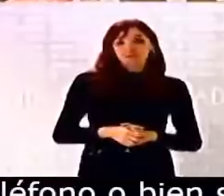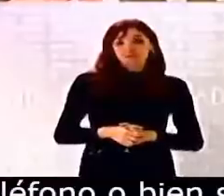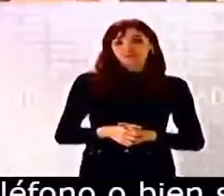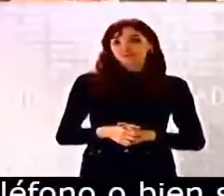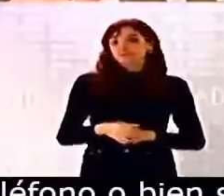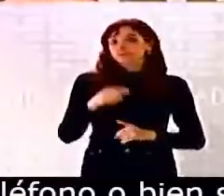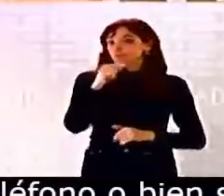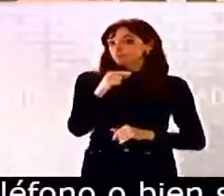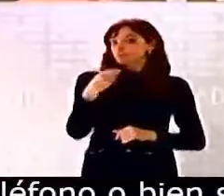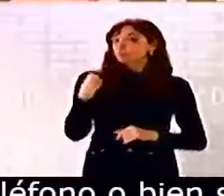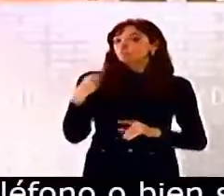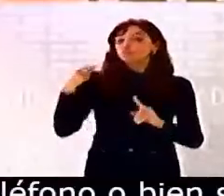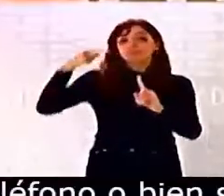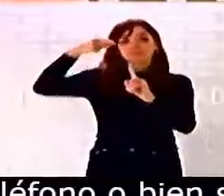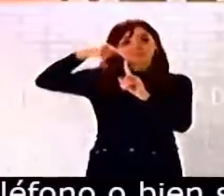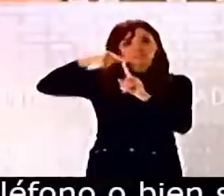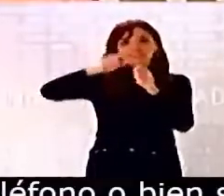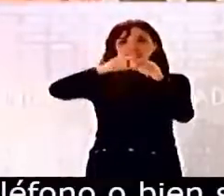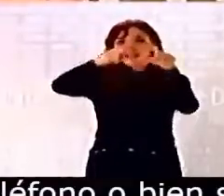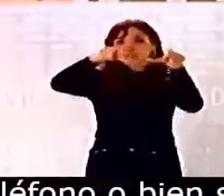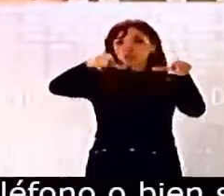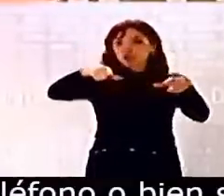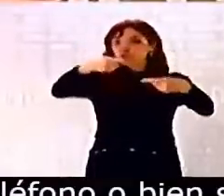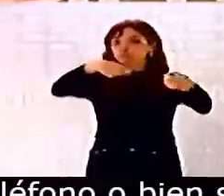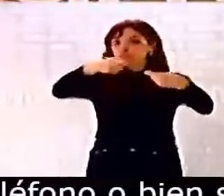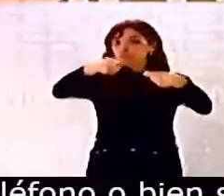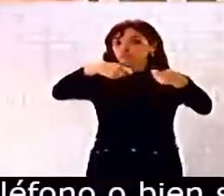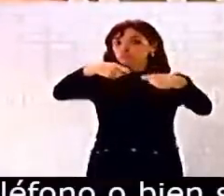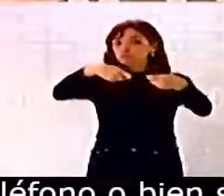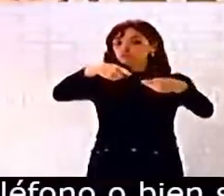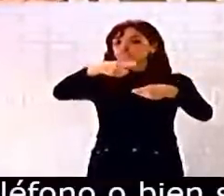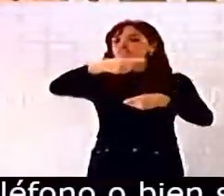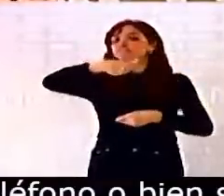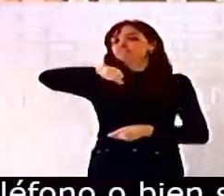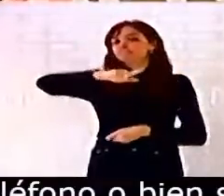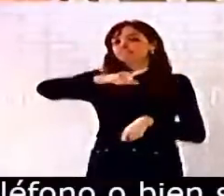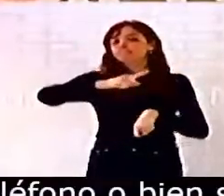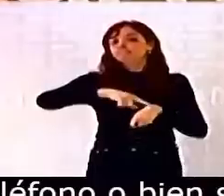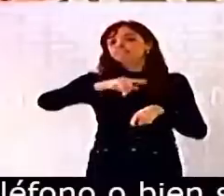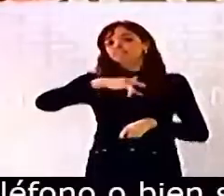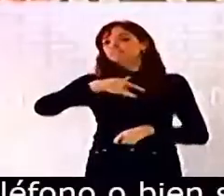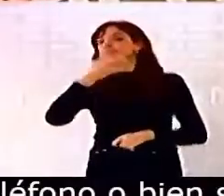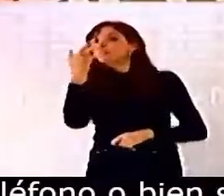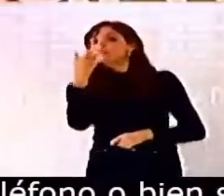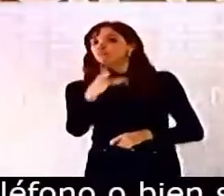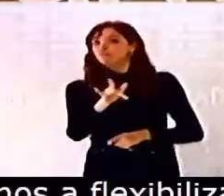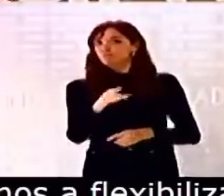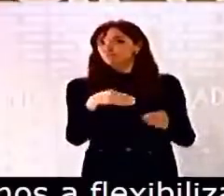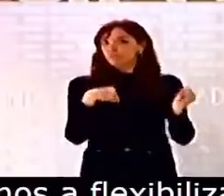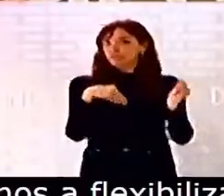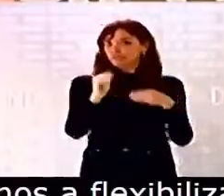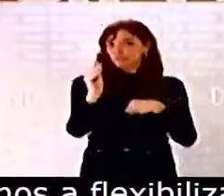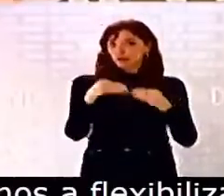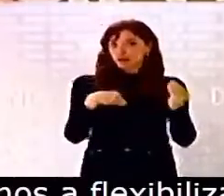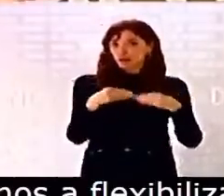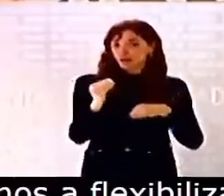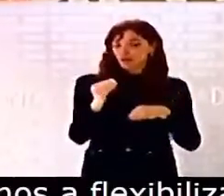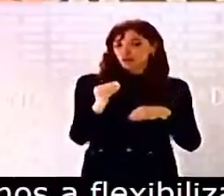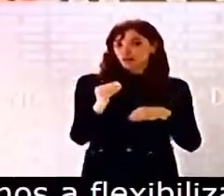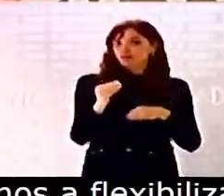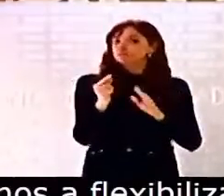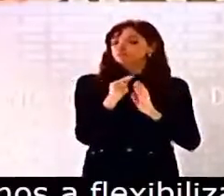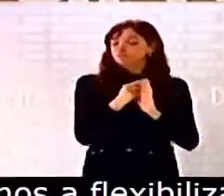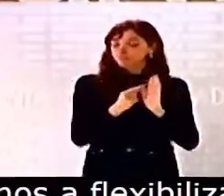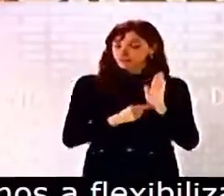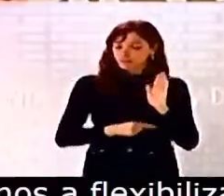Ese es el primer sector comercial en el que vamos a flexibilizar y esas son las medidas de